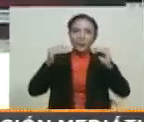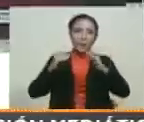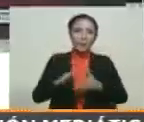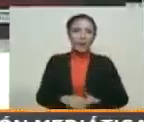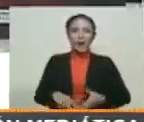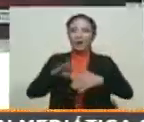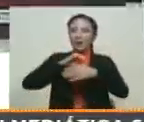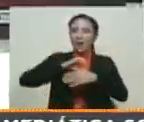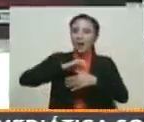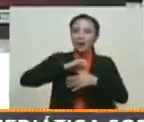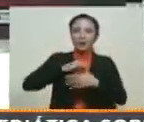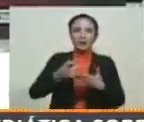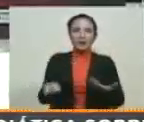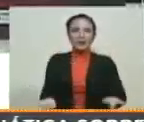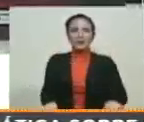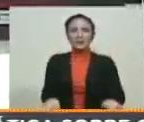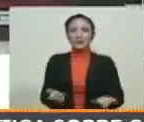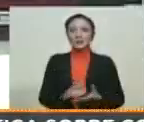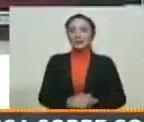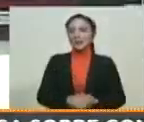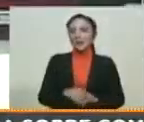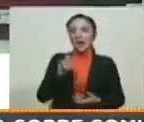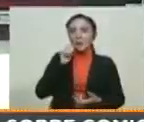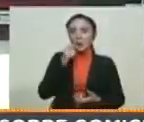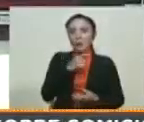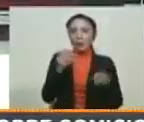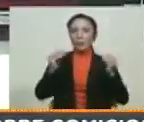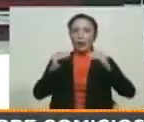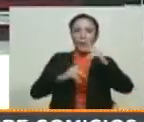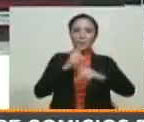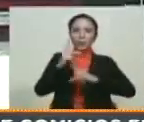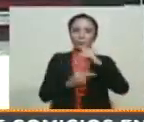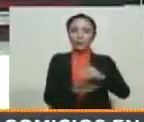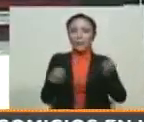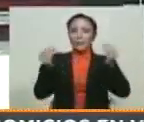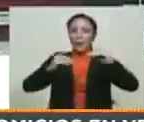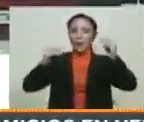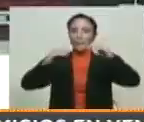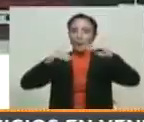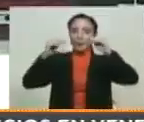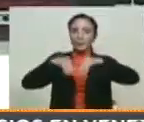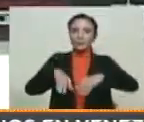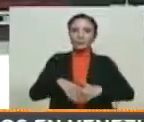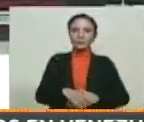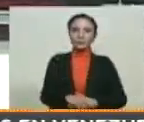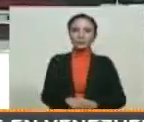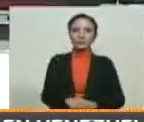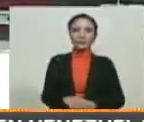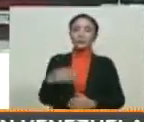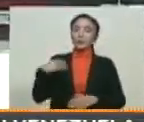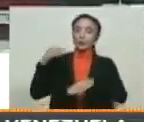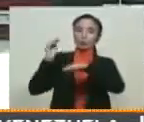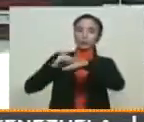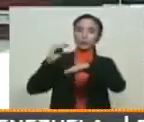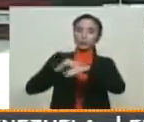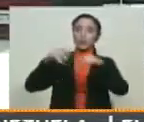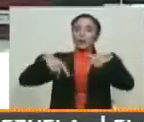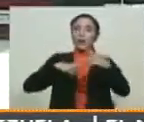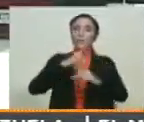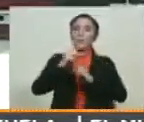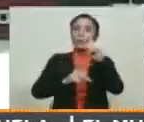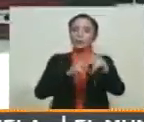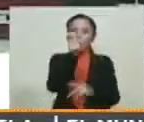carne para invertir le envía un mensaje a todos los productores de portuguesa